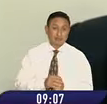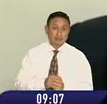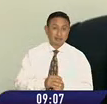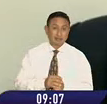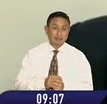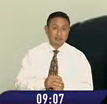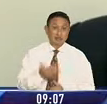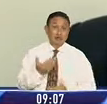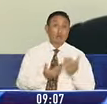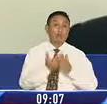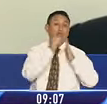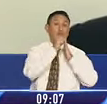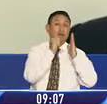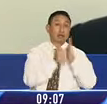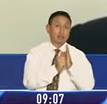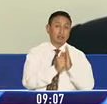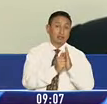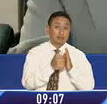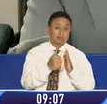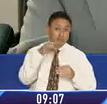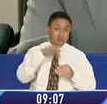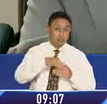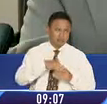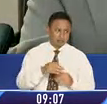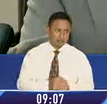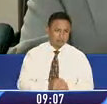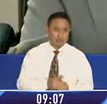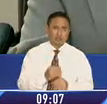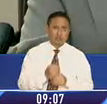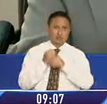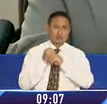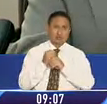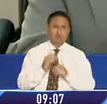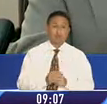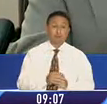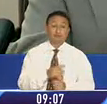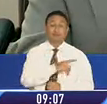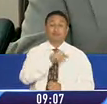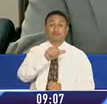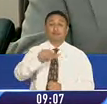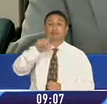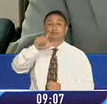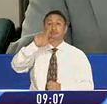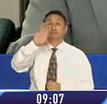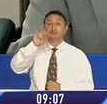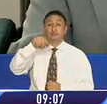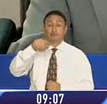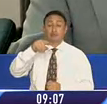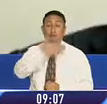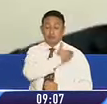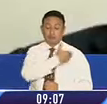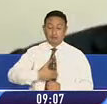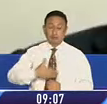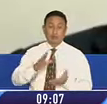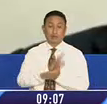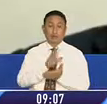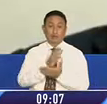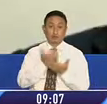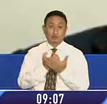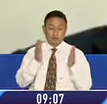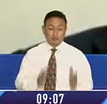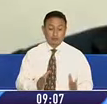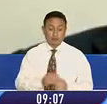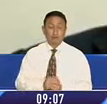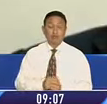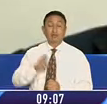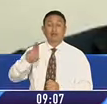una agenda que no ganó las elecciones Esta es la respuesta de Víctor Hugo al pan del colegio de economistas de pichincha y Francisco Rocha de